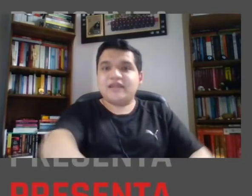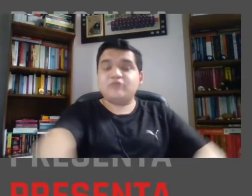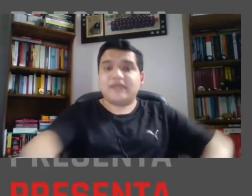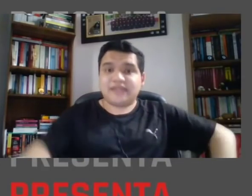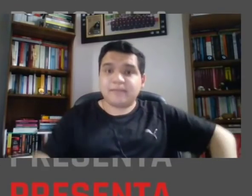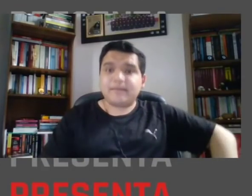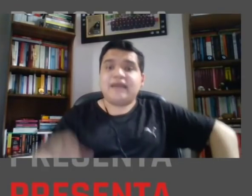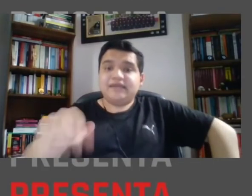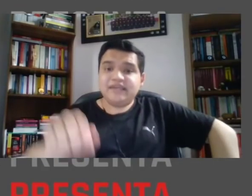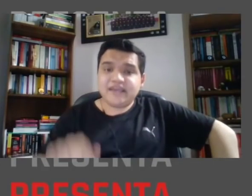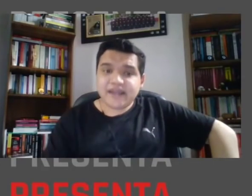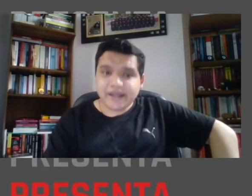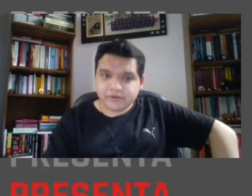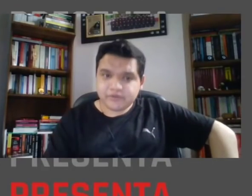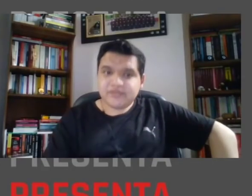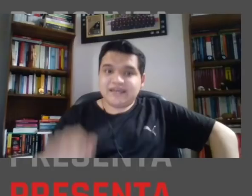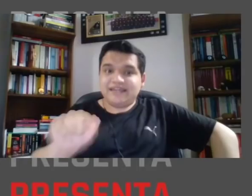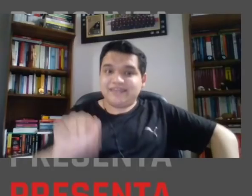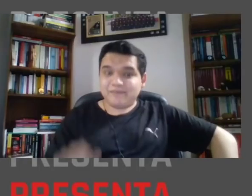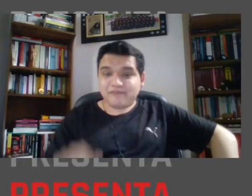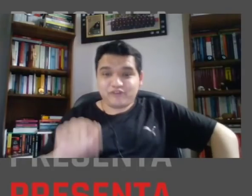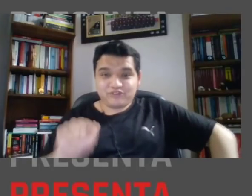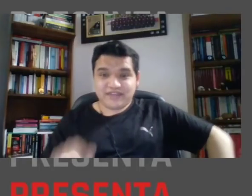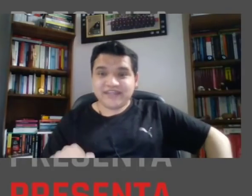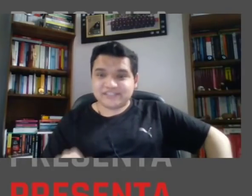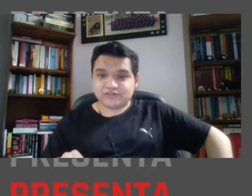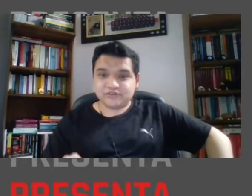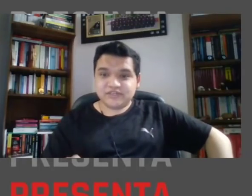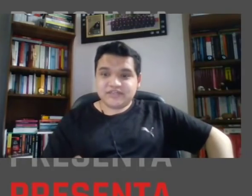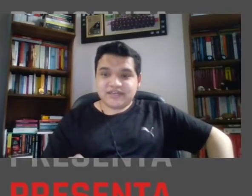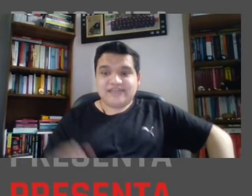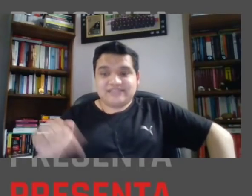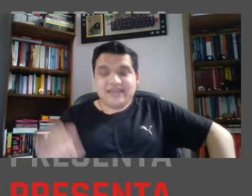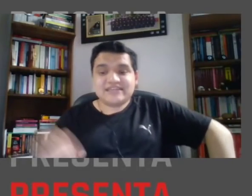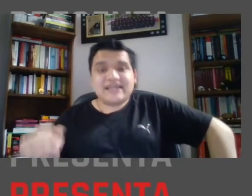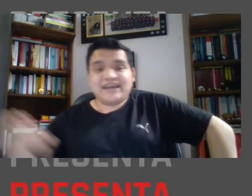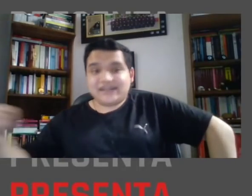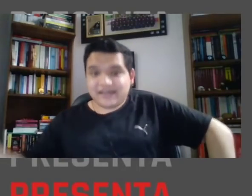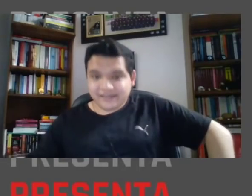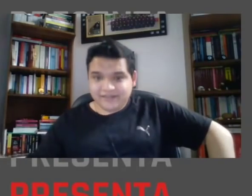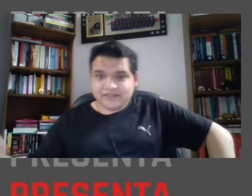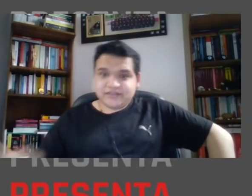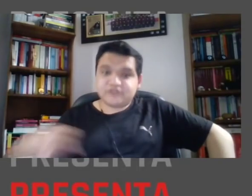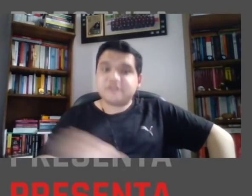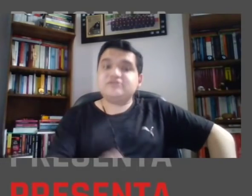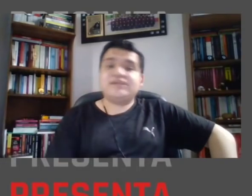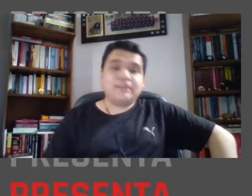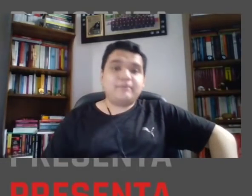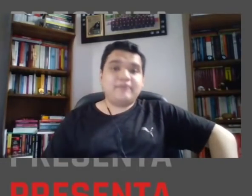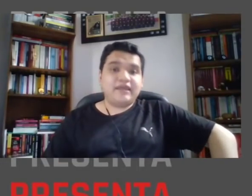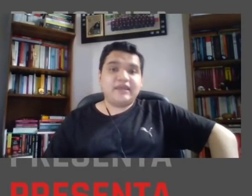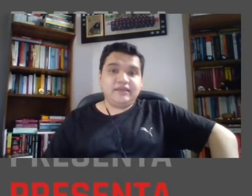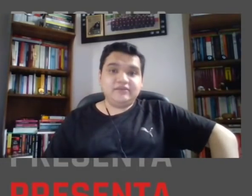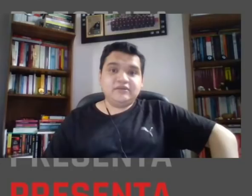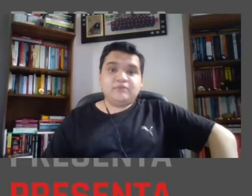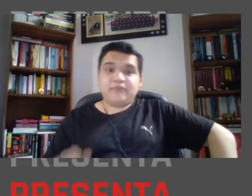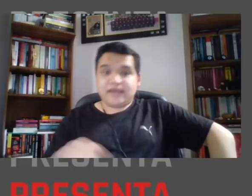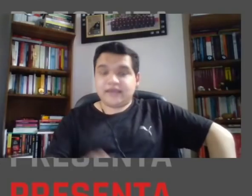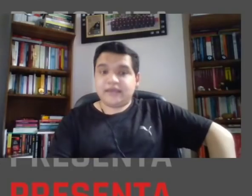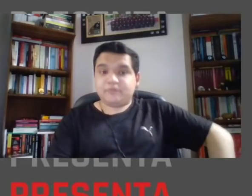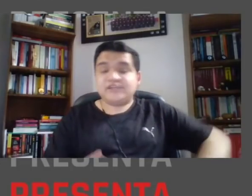puede tenderle una trampa. Y creo que el tema fronterizo, que es ella es la encargada, creo que es una trampa para ella,